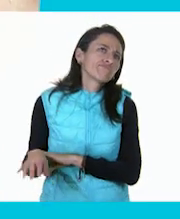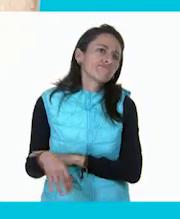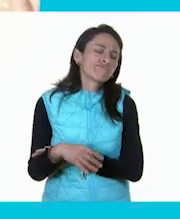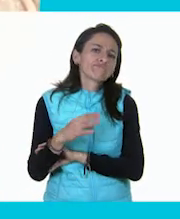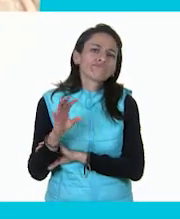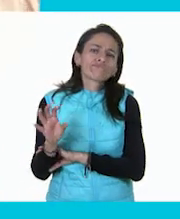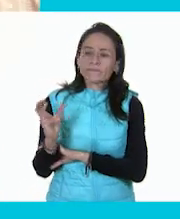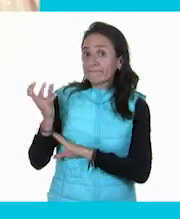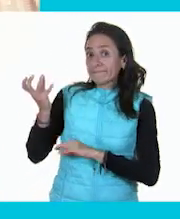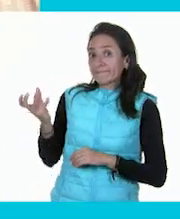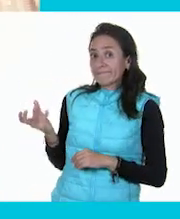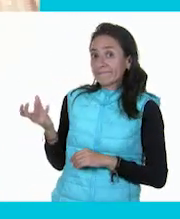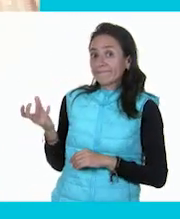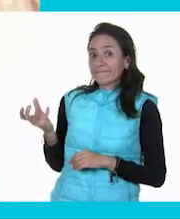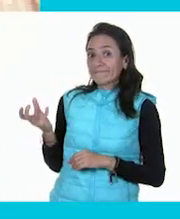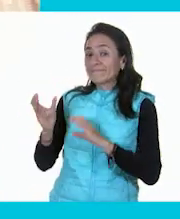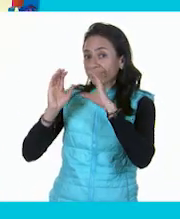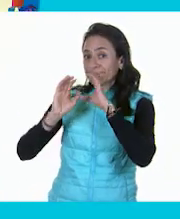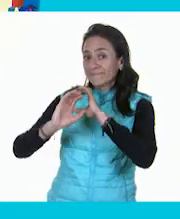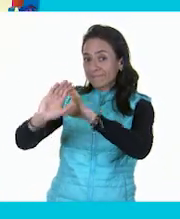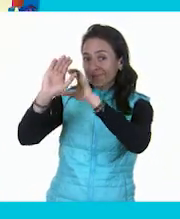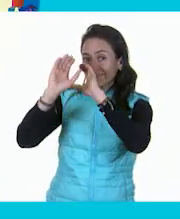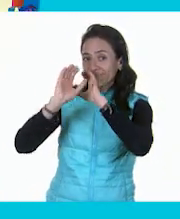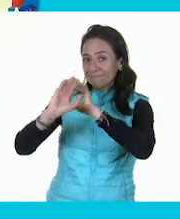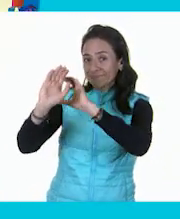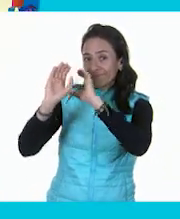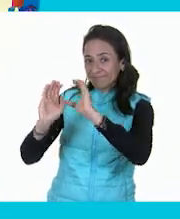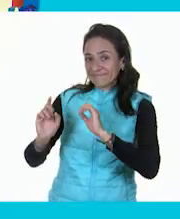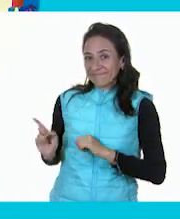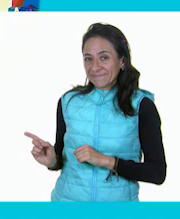Yo tengo cantar.